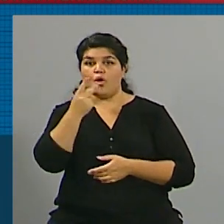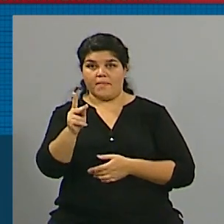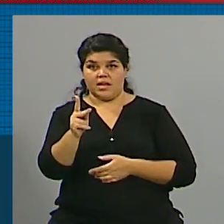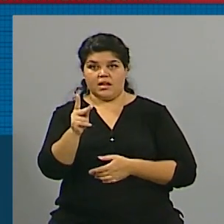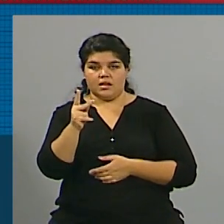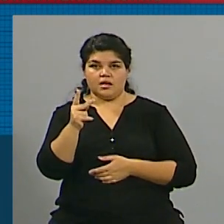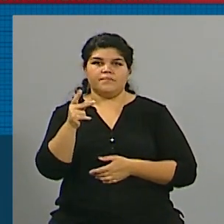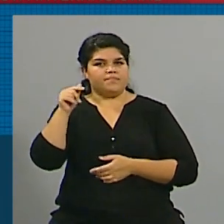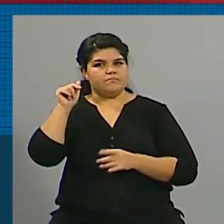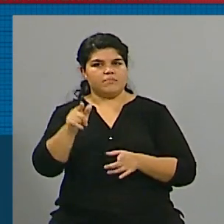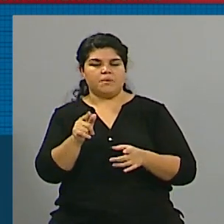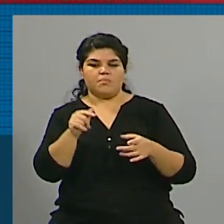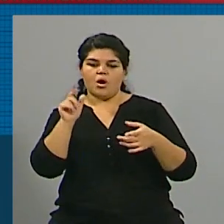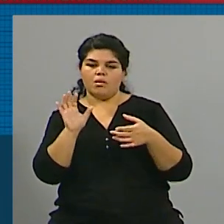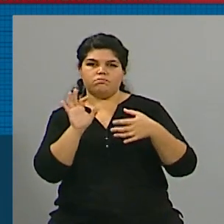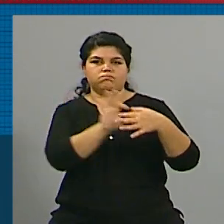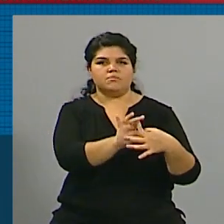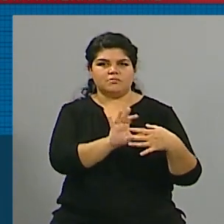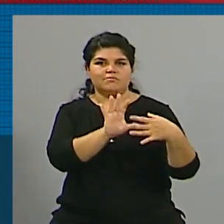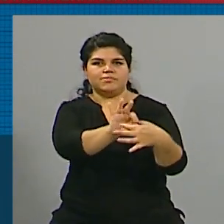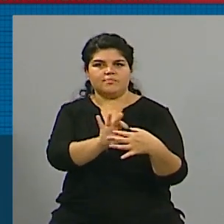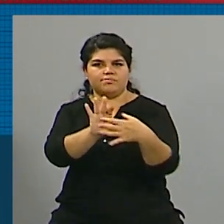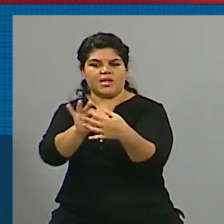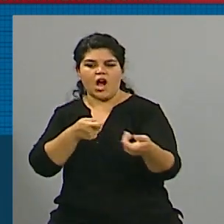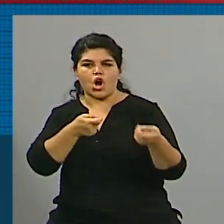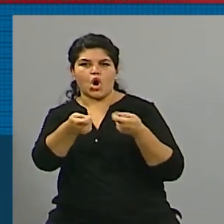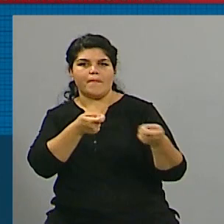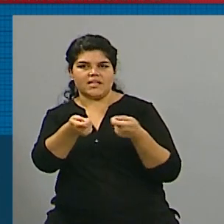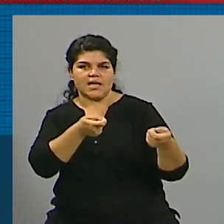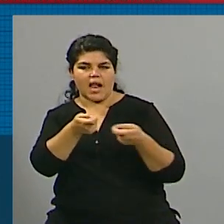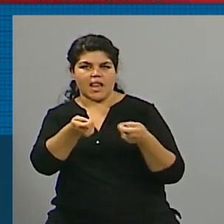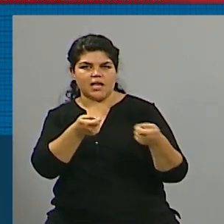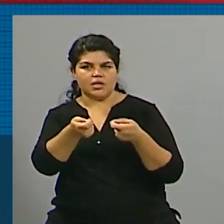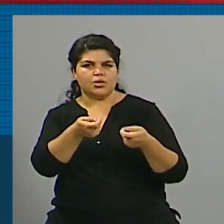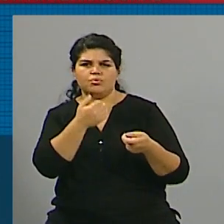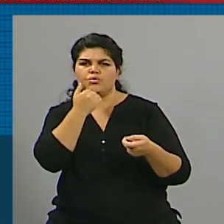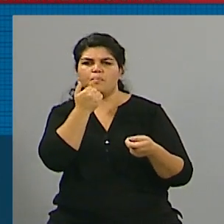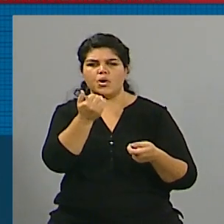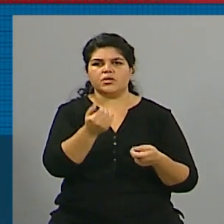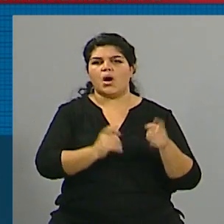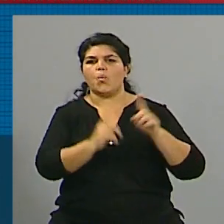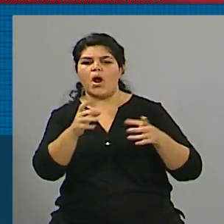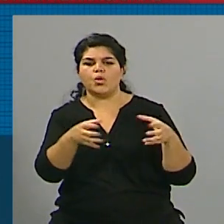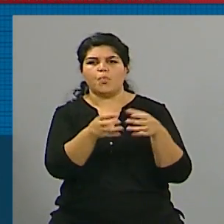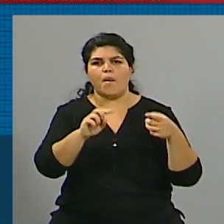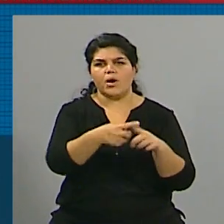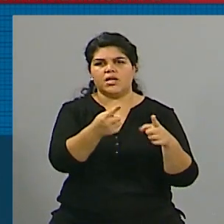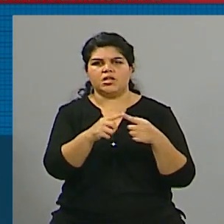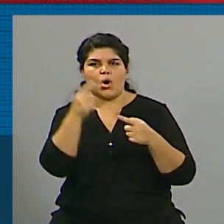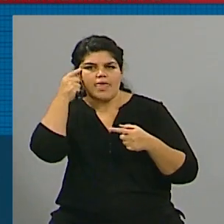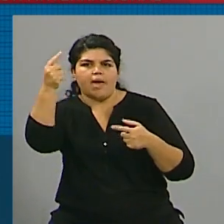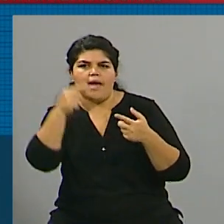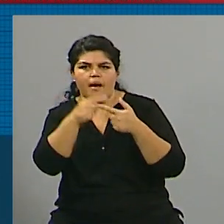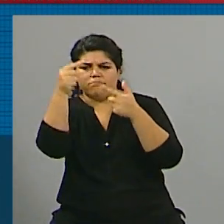del Comercio, de potenciar los vínculos comerciales más allá de las cuestiones político-ideológicas o partidarias, y que, por ejemplo,